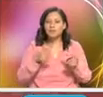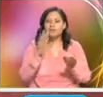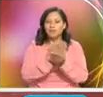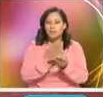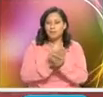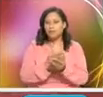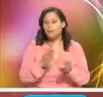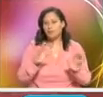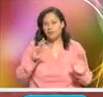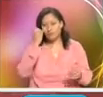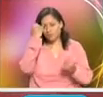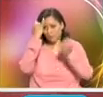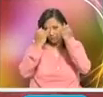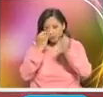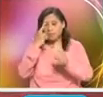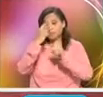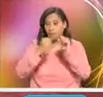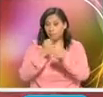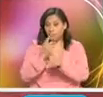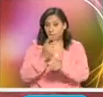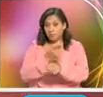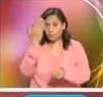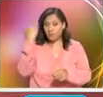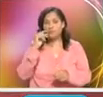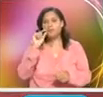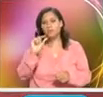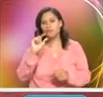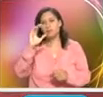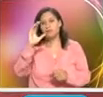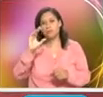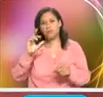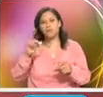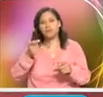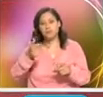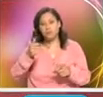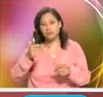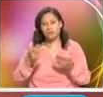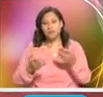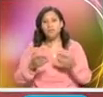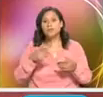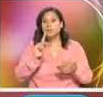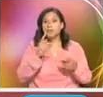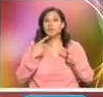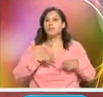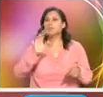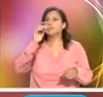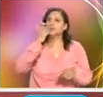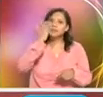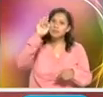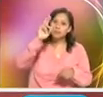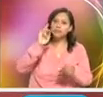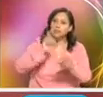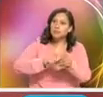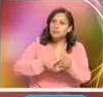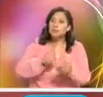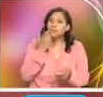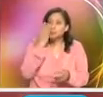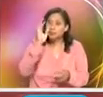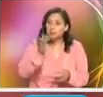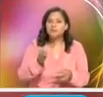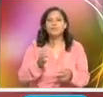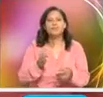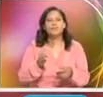todos los que te puedas imaginar. El año pasado fueron menos, pero ante la gran demanda que hubo, pues la idea